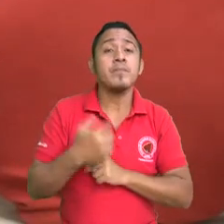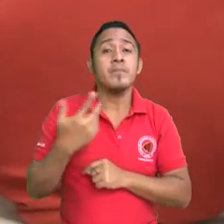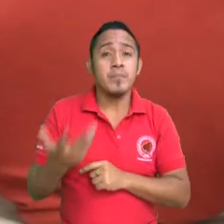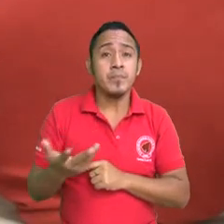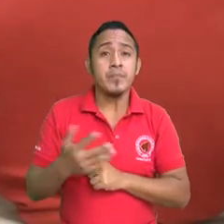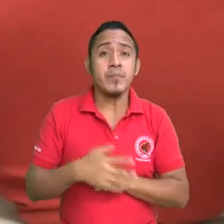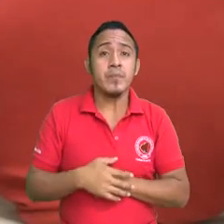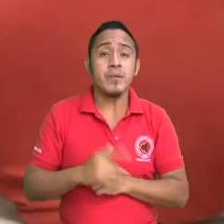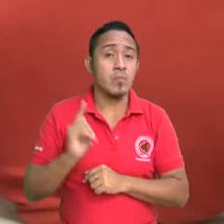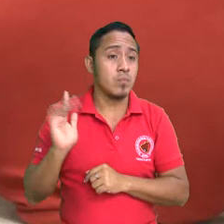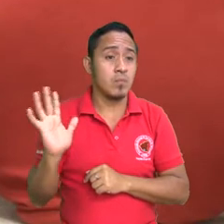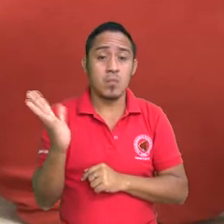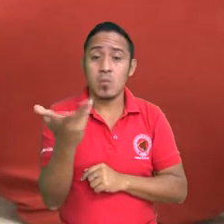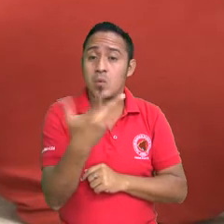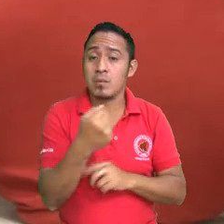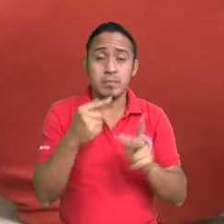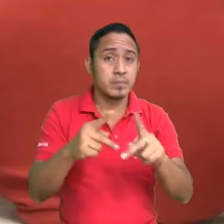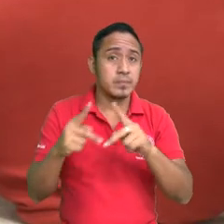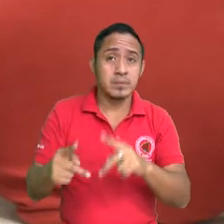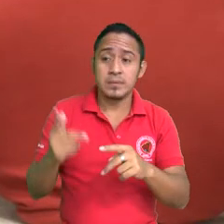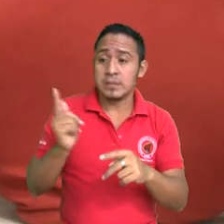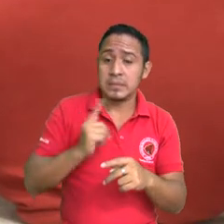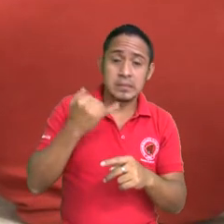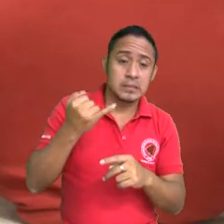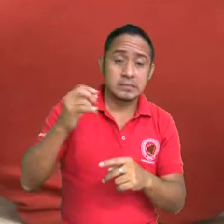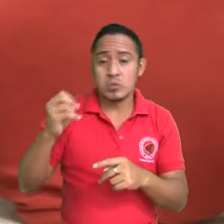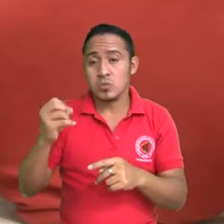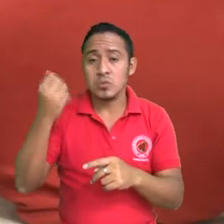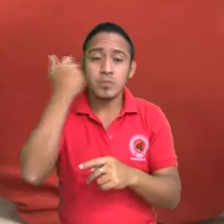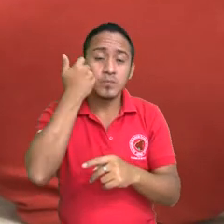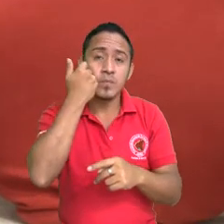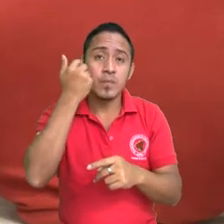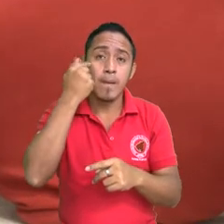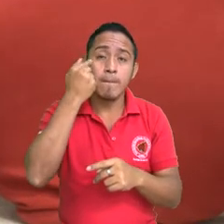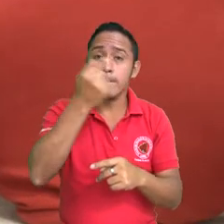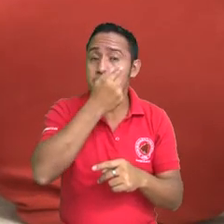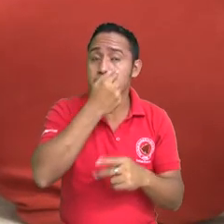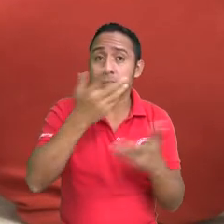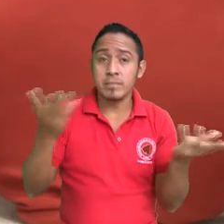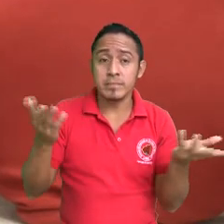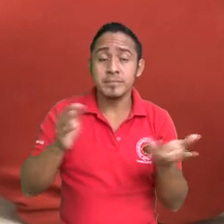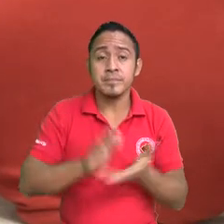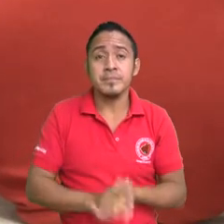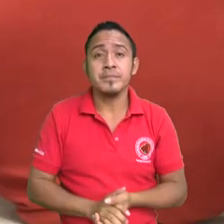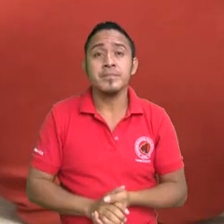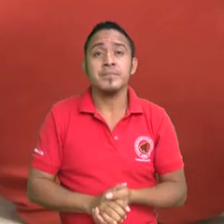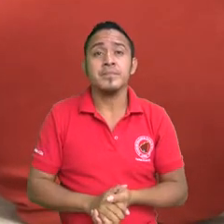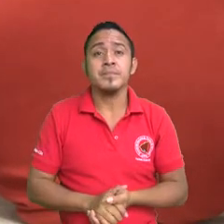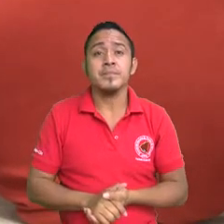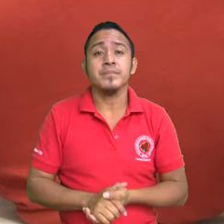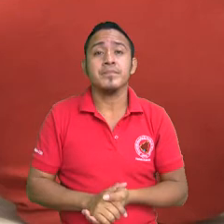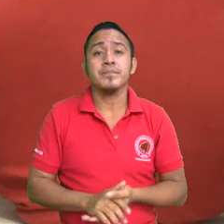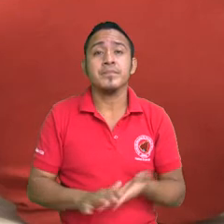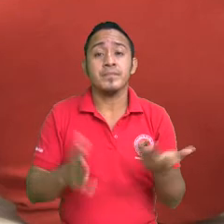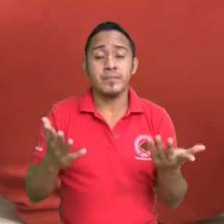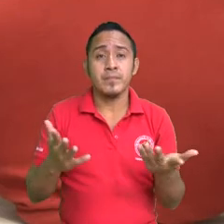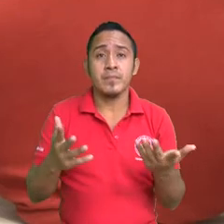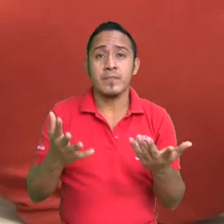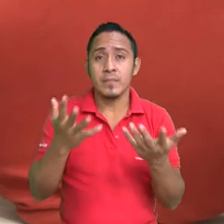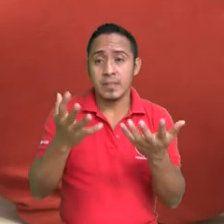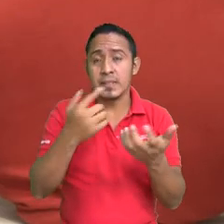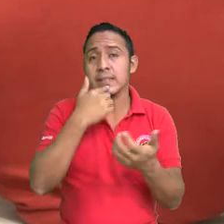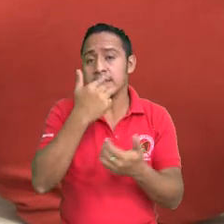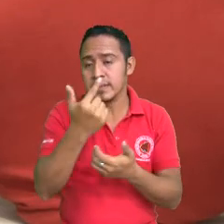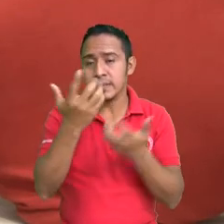Entonces, esto nos afecta a todos, o sea, tengamos o no tengamos también alguna patología. Te quería